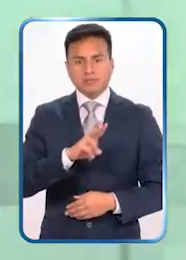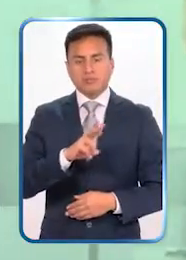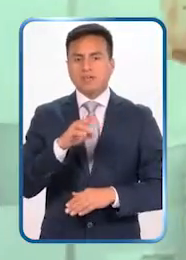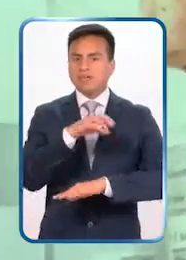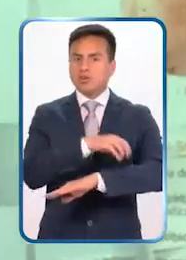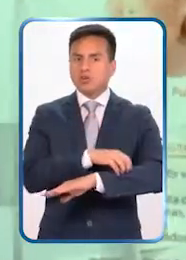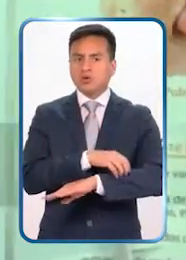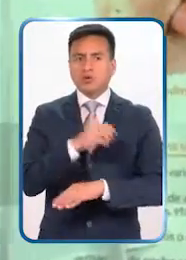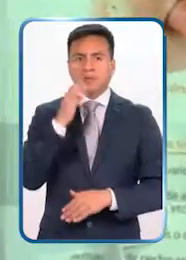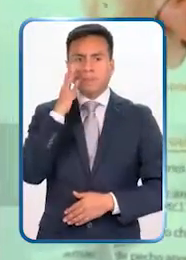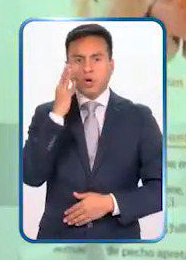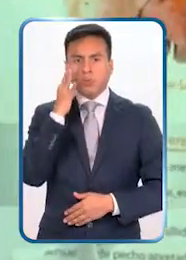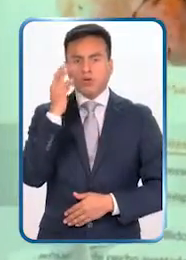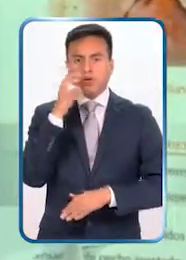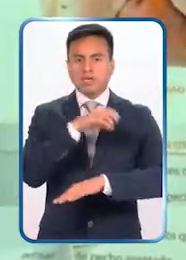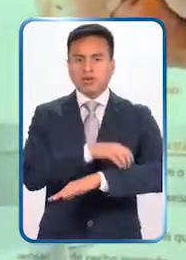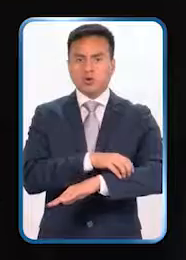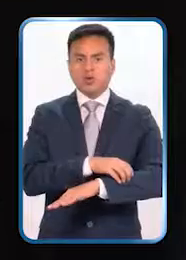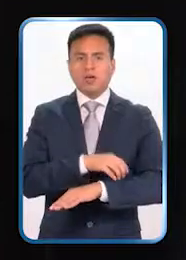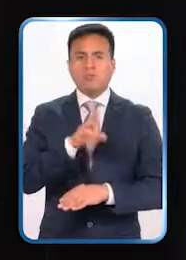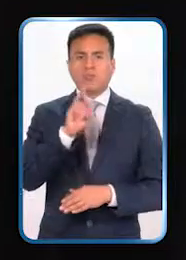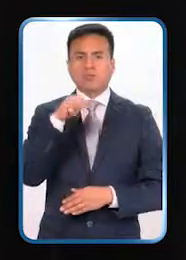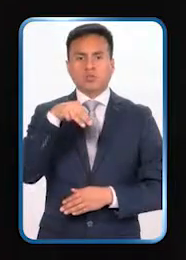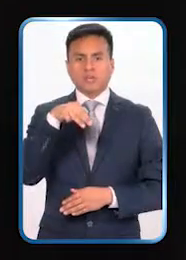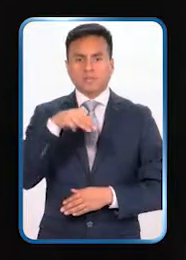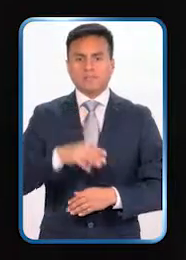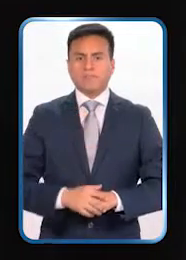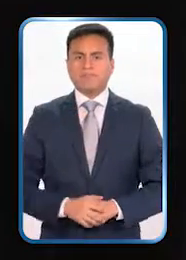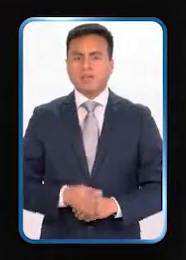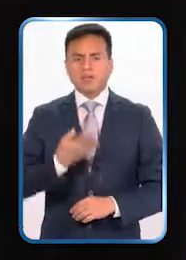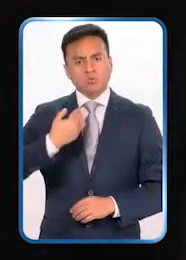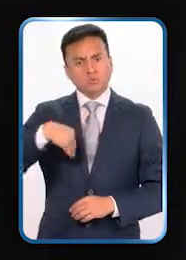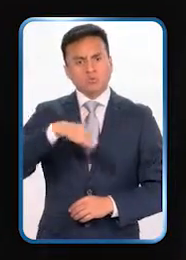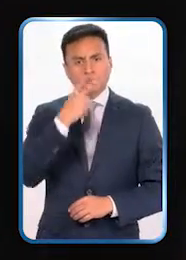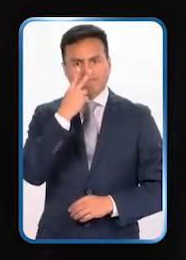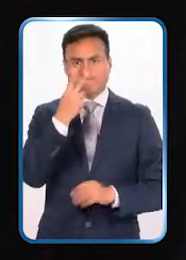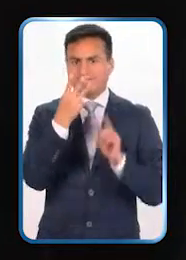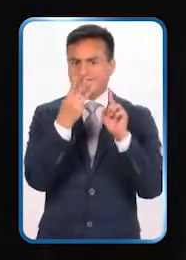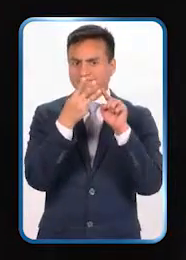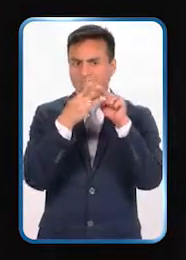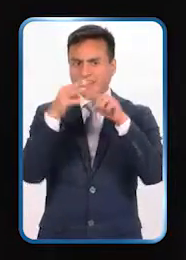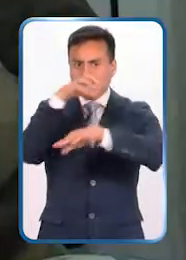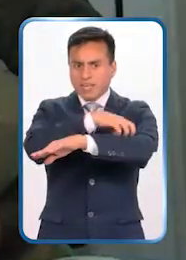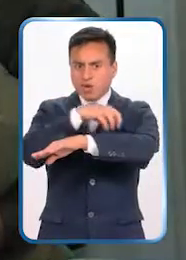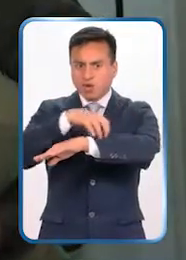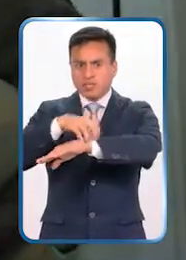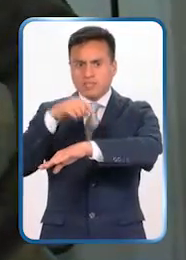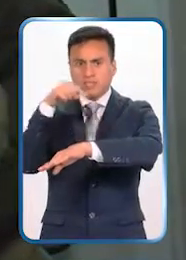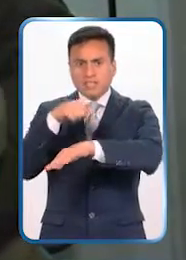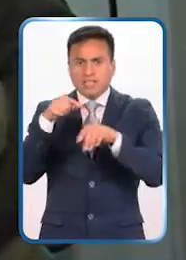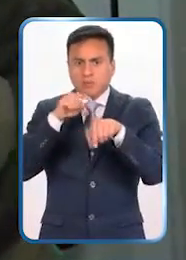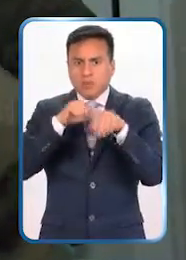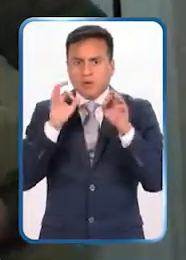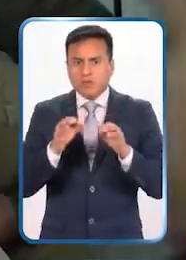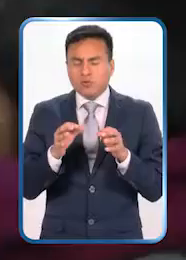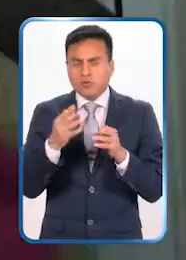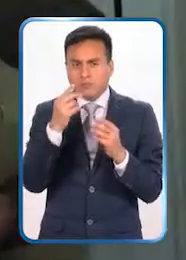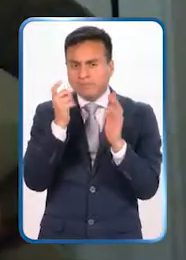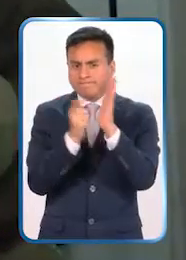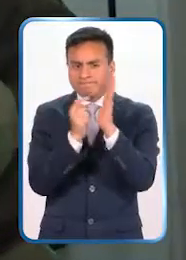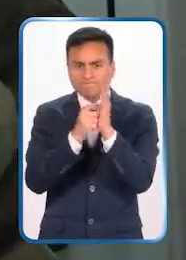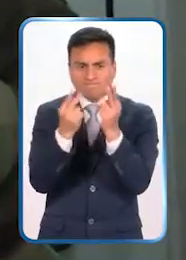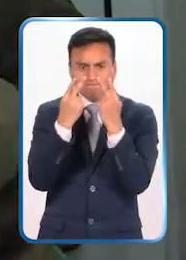Valparaíso, la región del Biobío y la región metropolitana. Para nosotros son las tres regiones que en este momento tienen